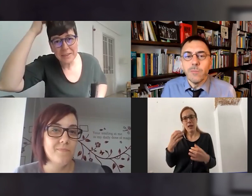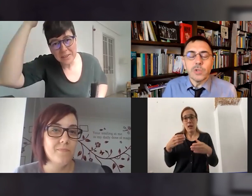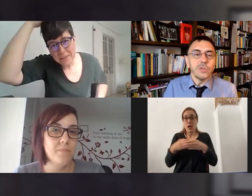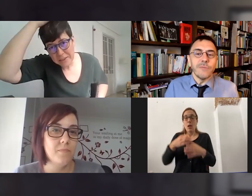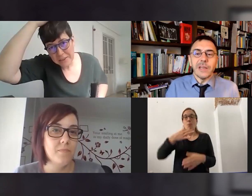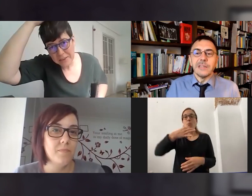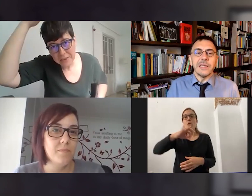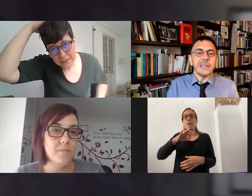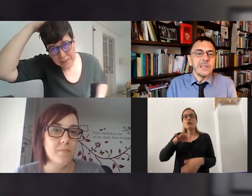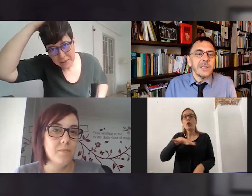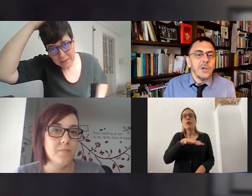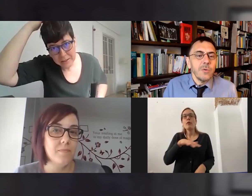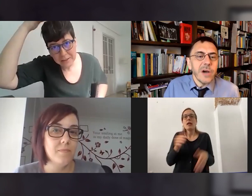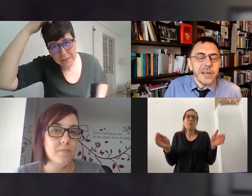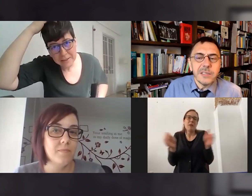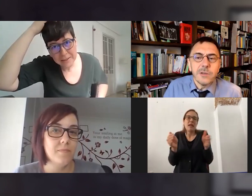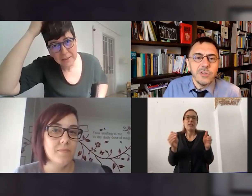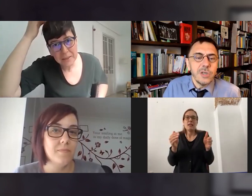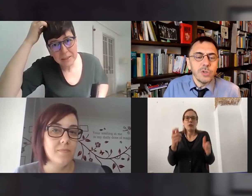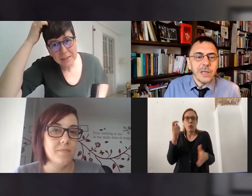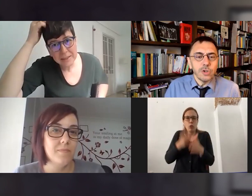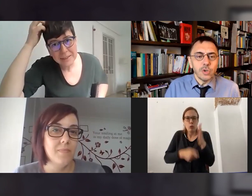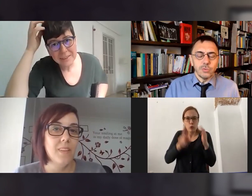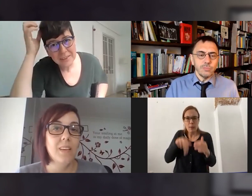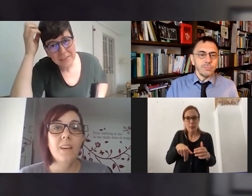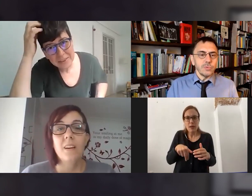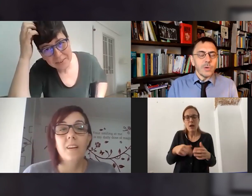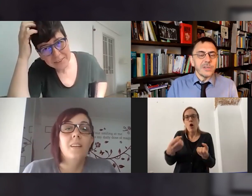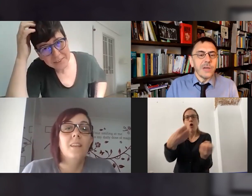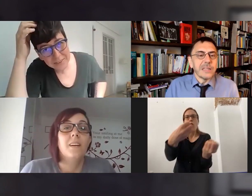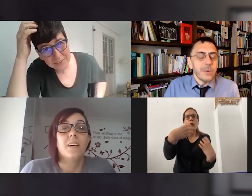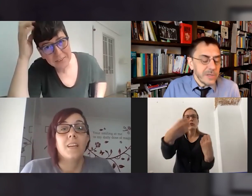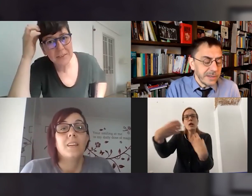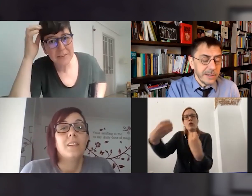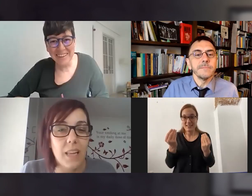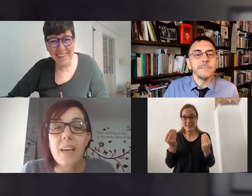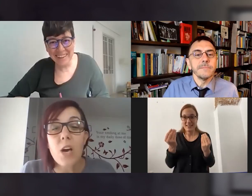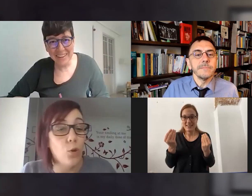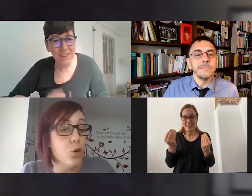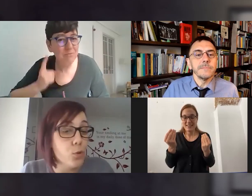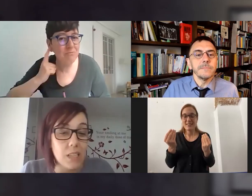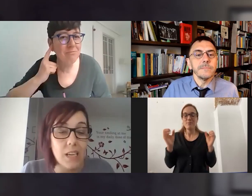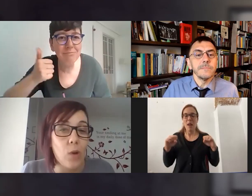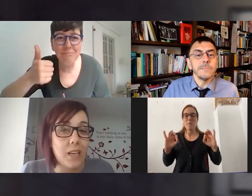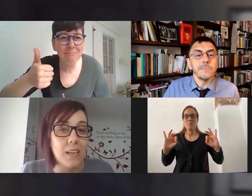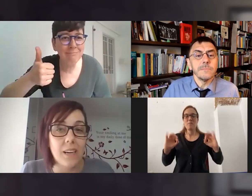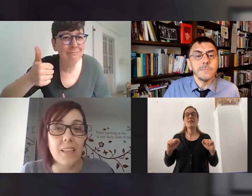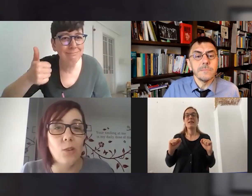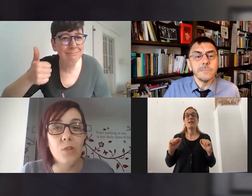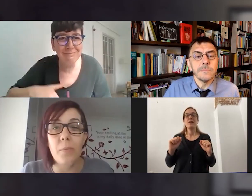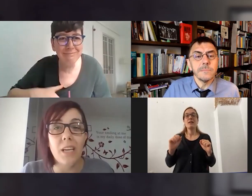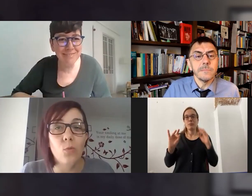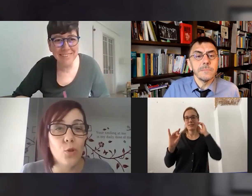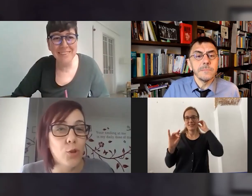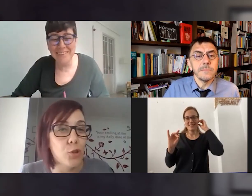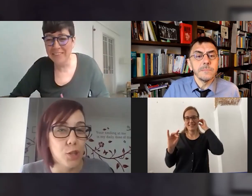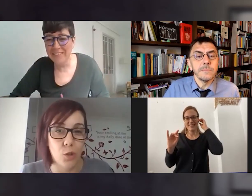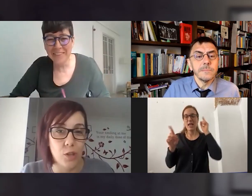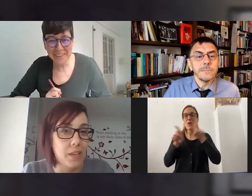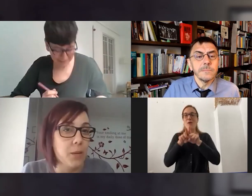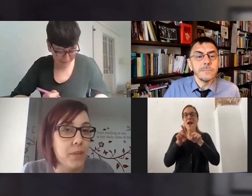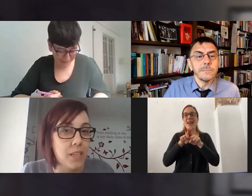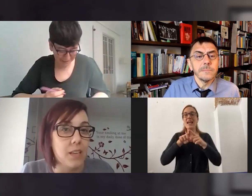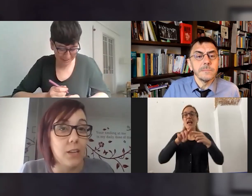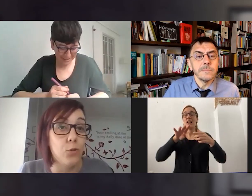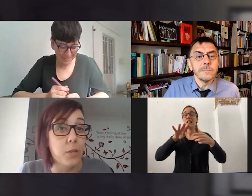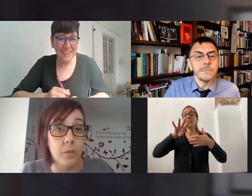ha sido en vuestros diferentes lugares? Conchi, cuéntanos cómo ha sido en Cataluña. Bueno, pues sí, igual que en Cataluña pasa como en otros sitios.